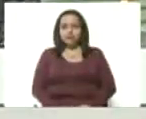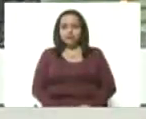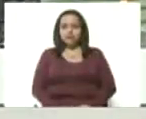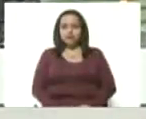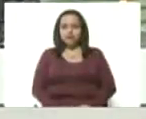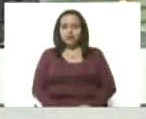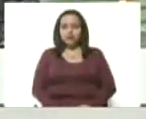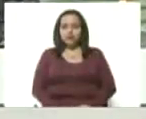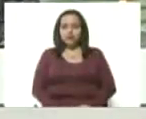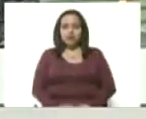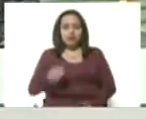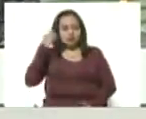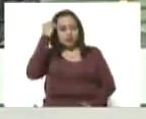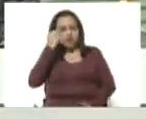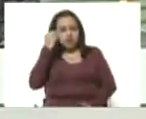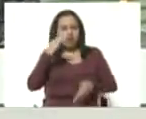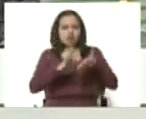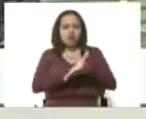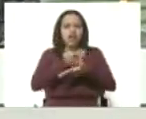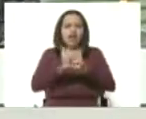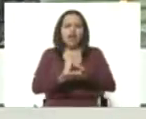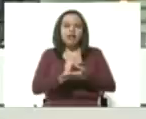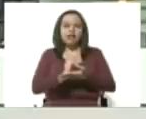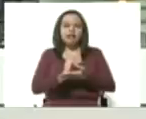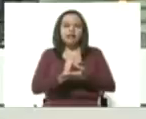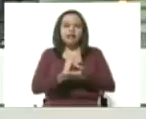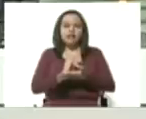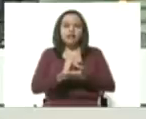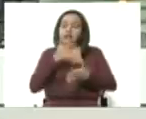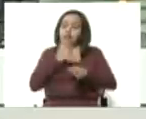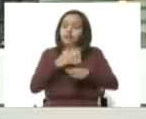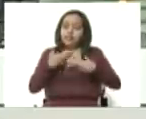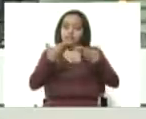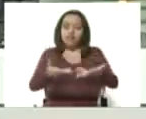consciente de la deuda que tenía con el pueblo venezolano,